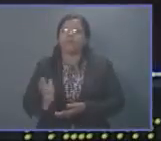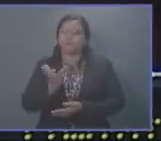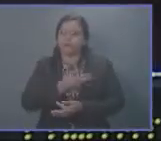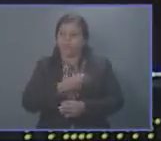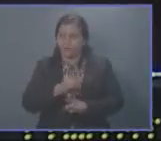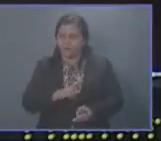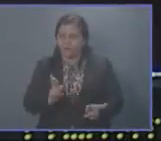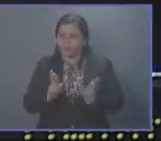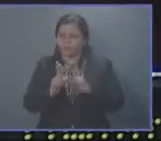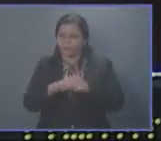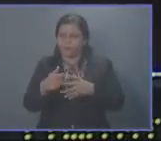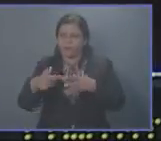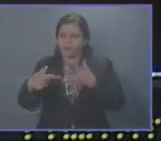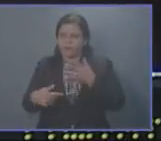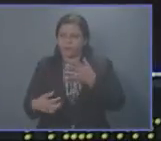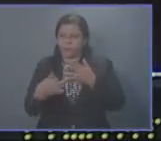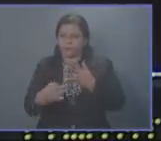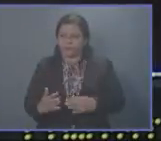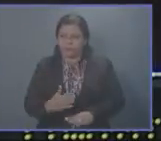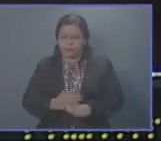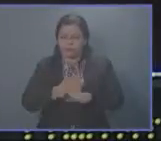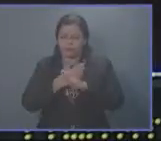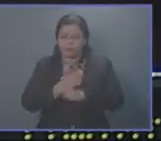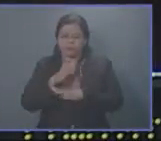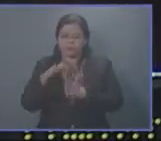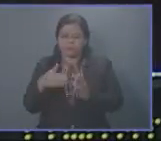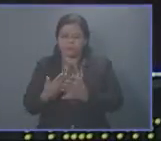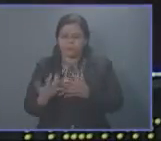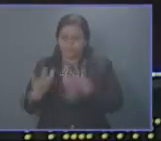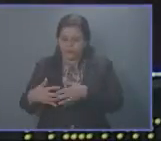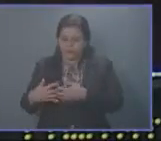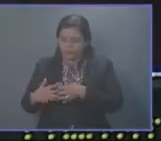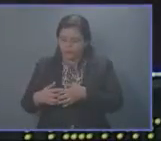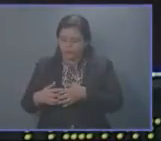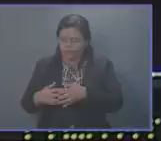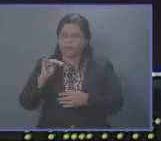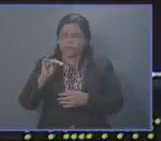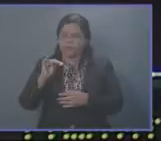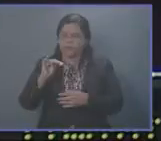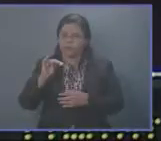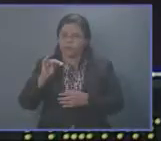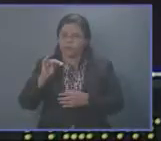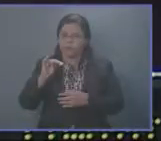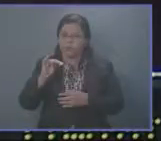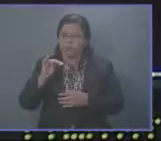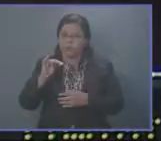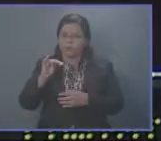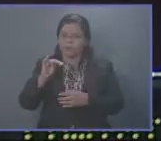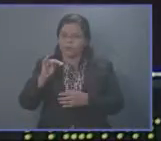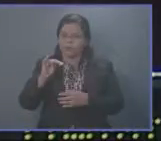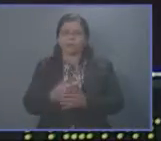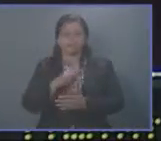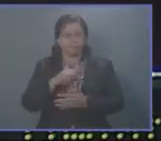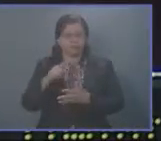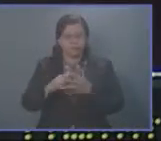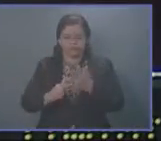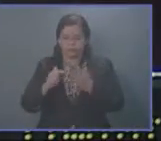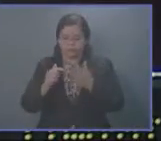reformando la ley de protección y fomento a las micro y pequeñas empresas y no a la ley